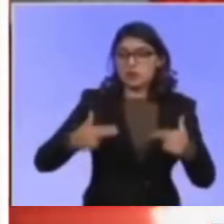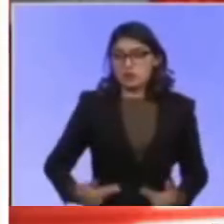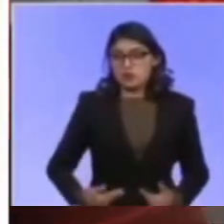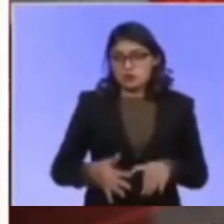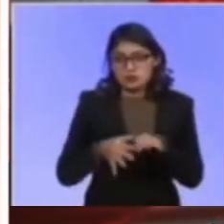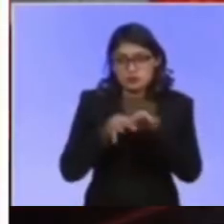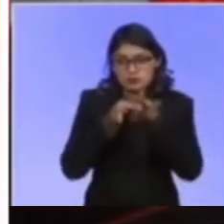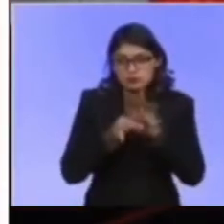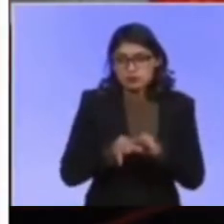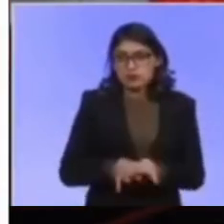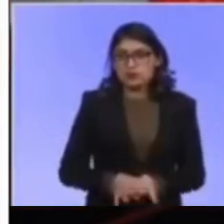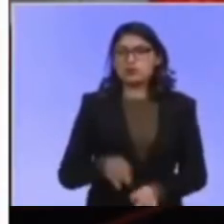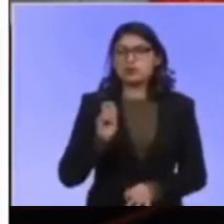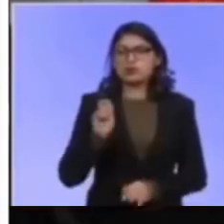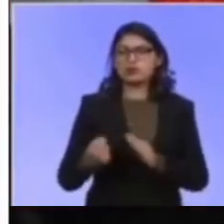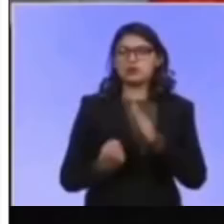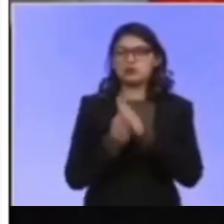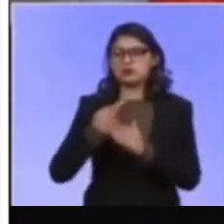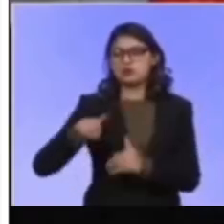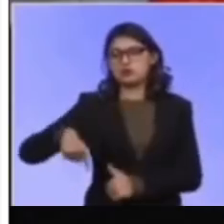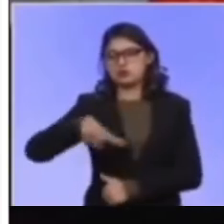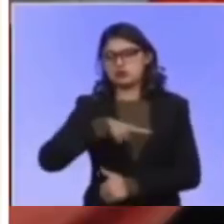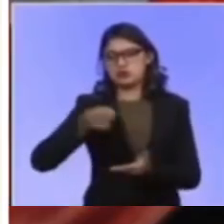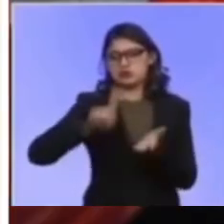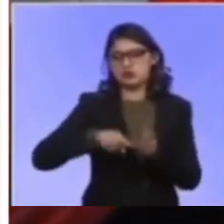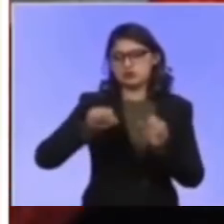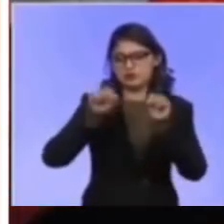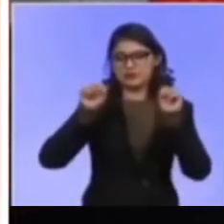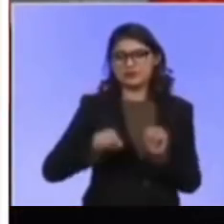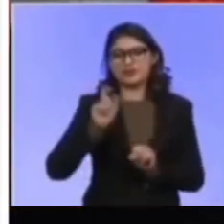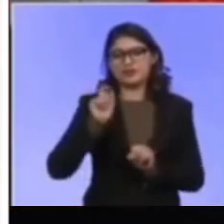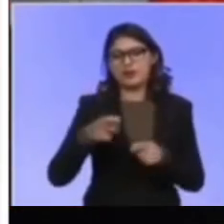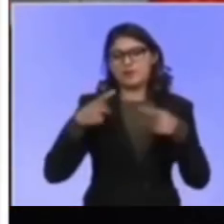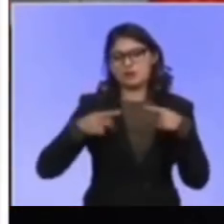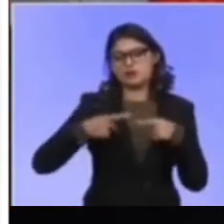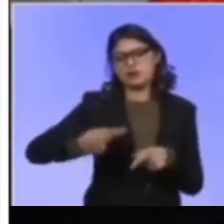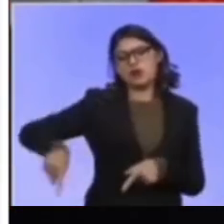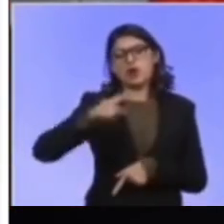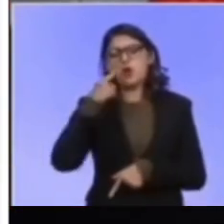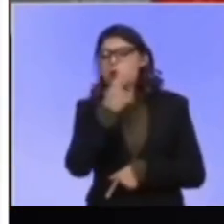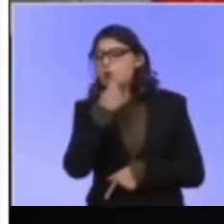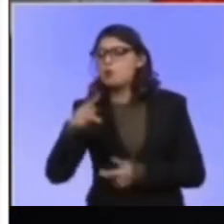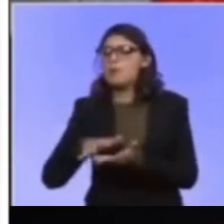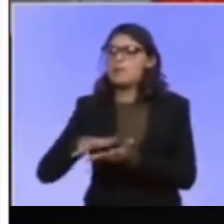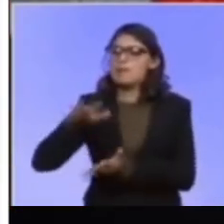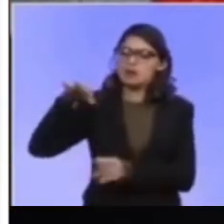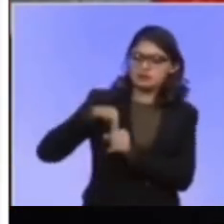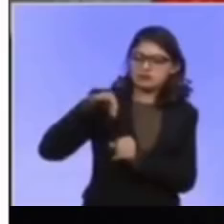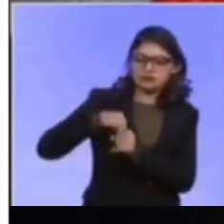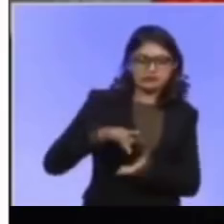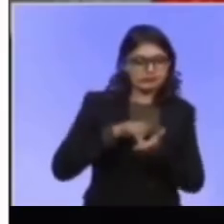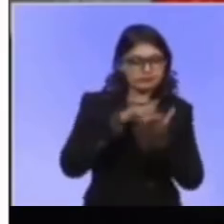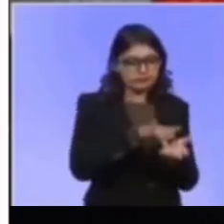relacionado con un pilar de nuestro sistema como es la democracia representativa es por ello